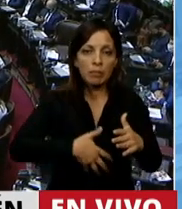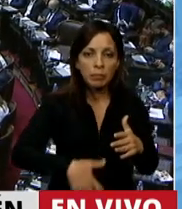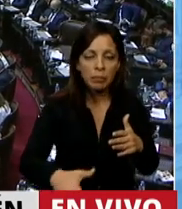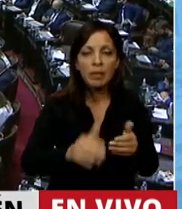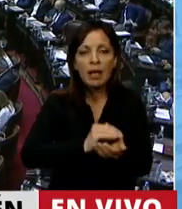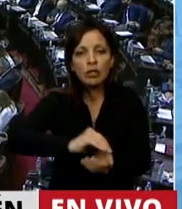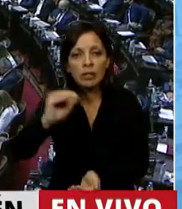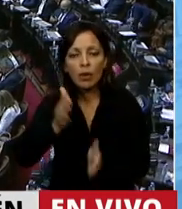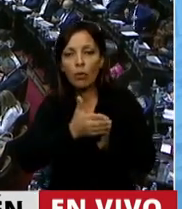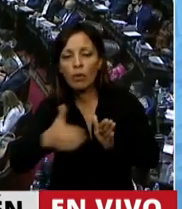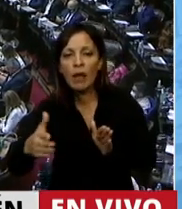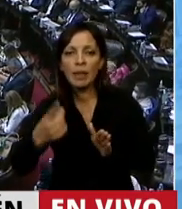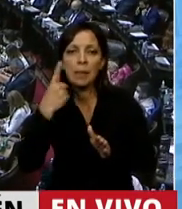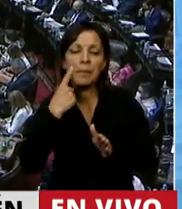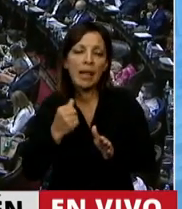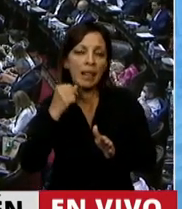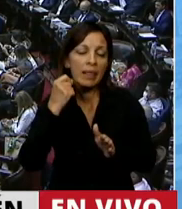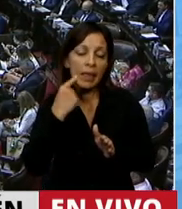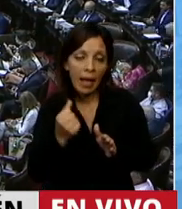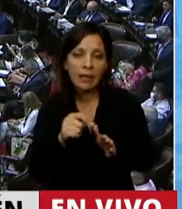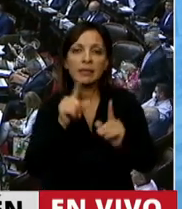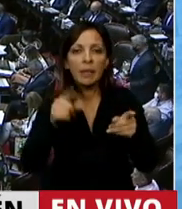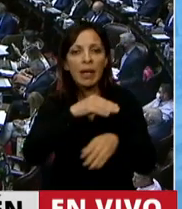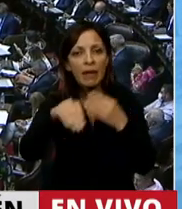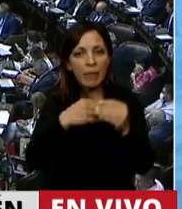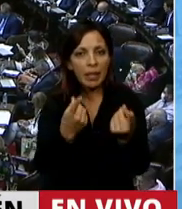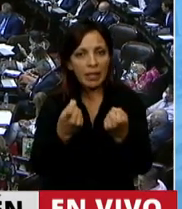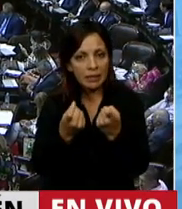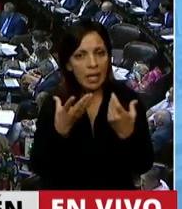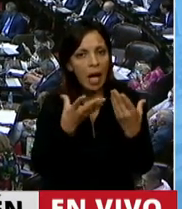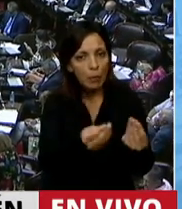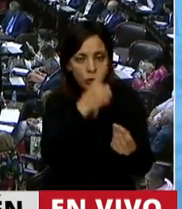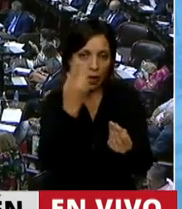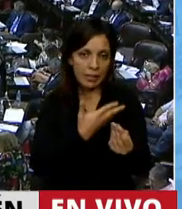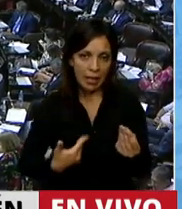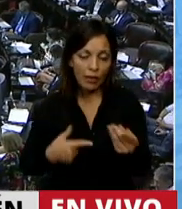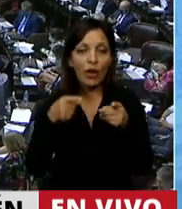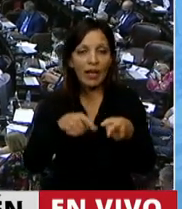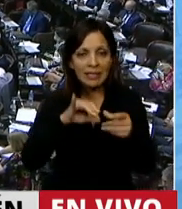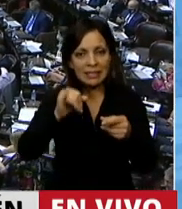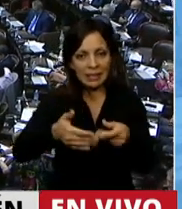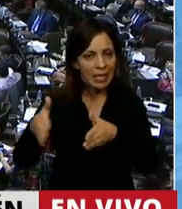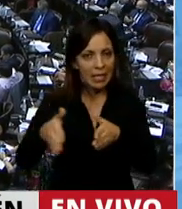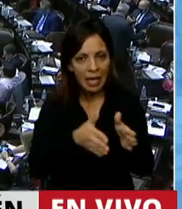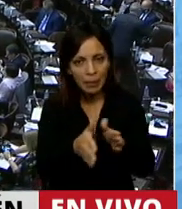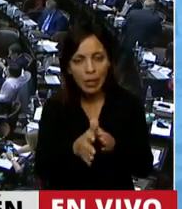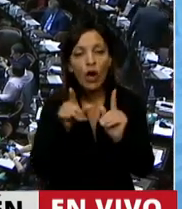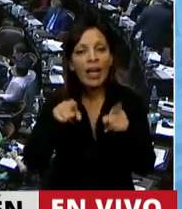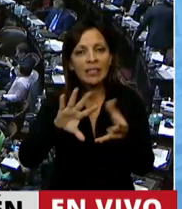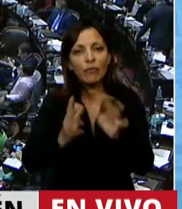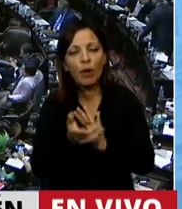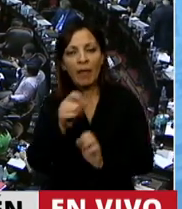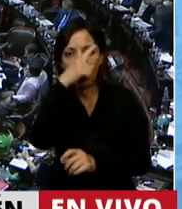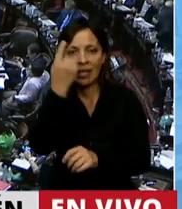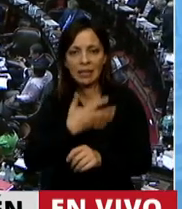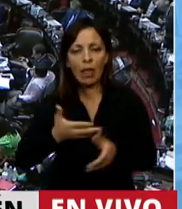primeros mil días de vida y a las familias que necesitan su apoyo. Es el camino que debemos tomar. Este es el Estado presente